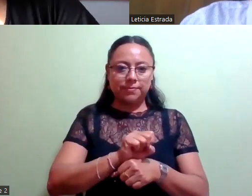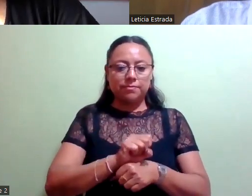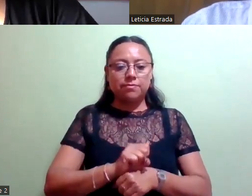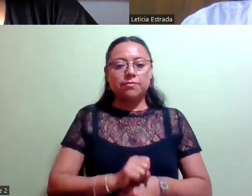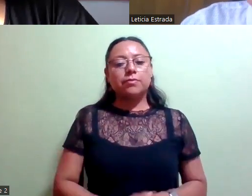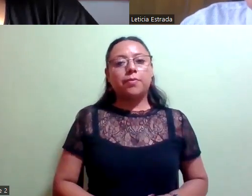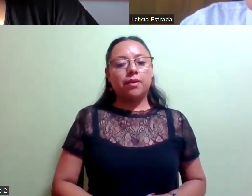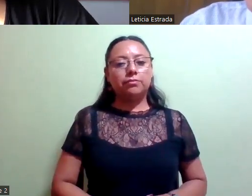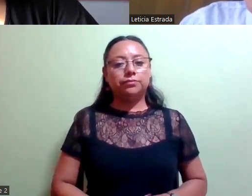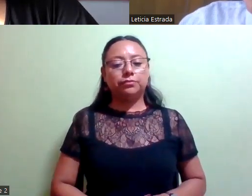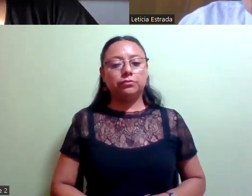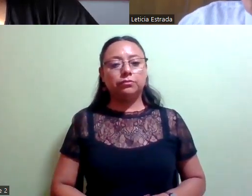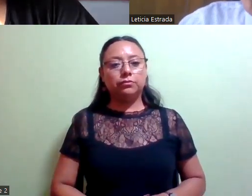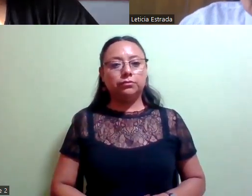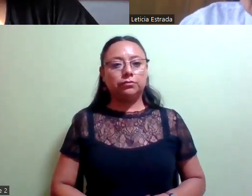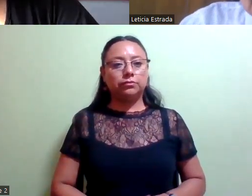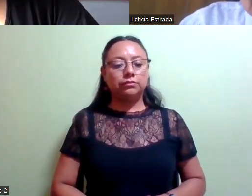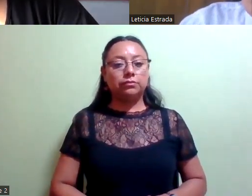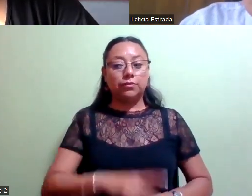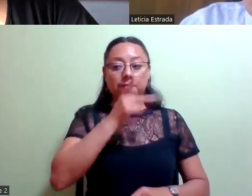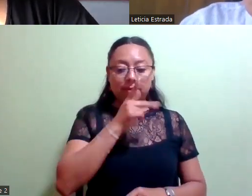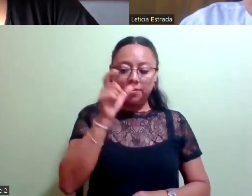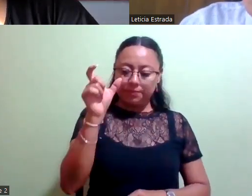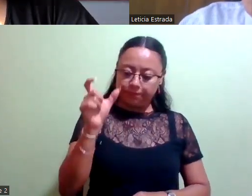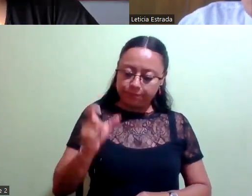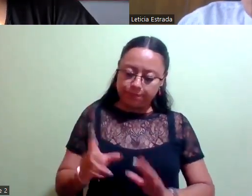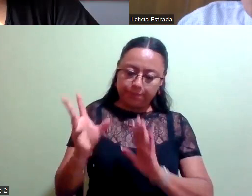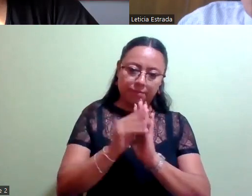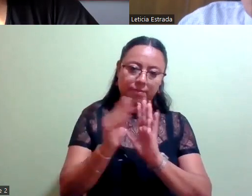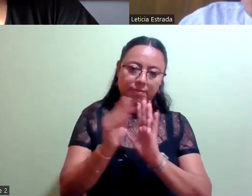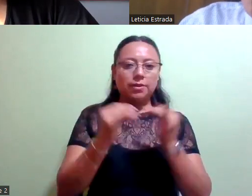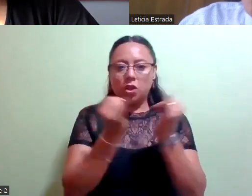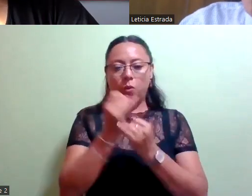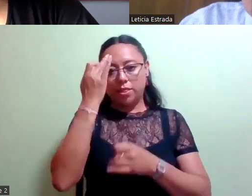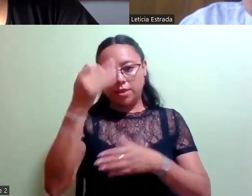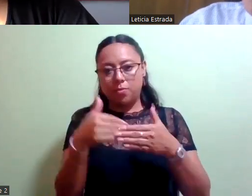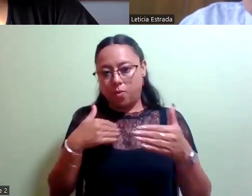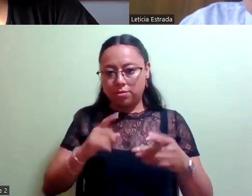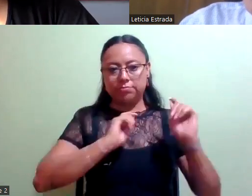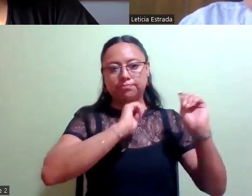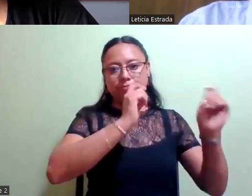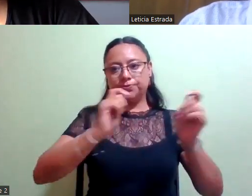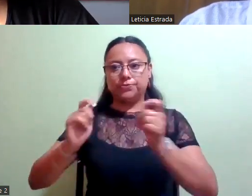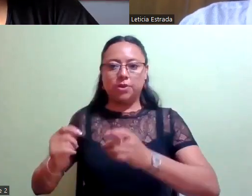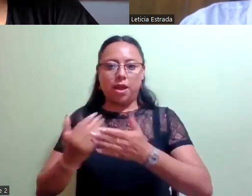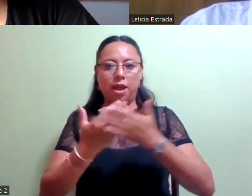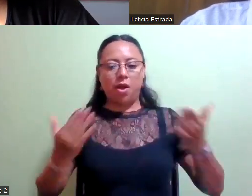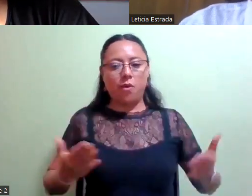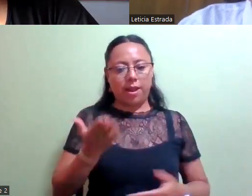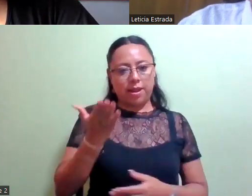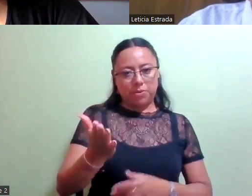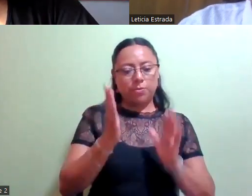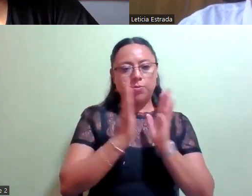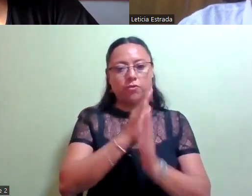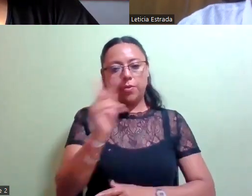Dada que la versión estenográfica fue distribuida con anticipación, Le solicito consulte a las y